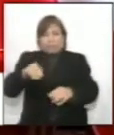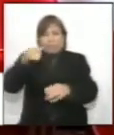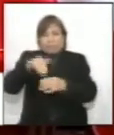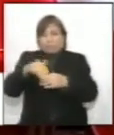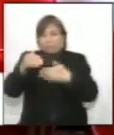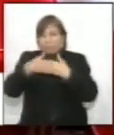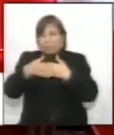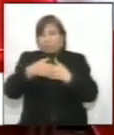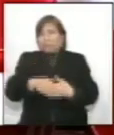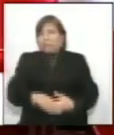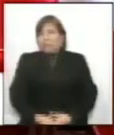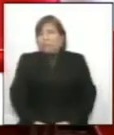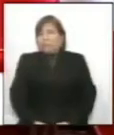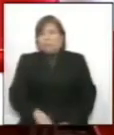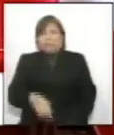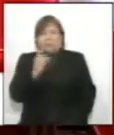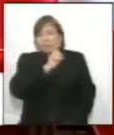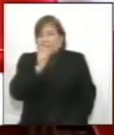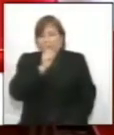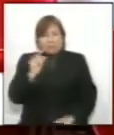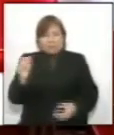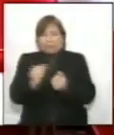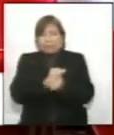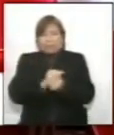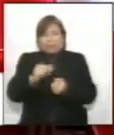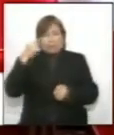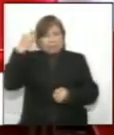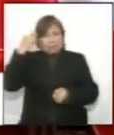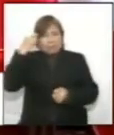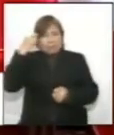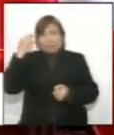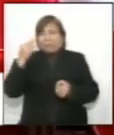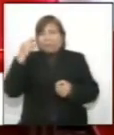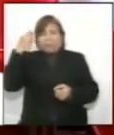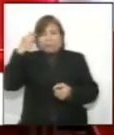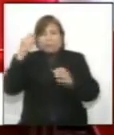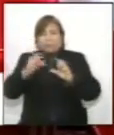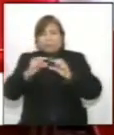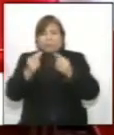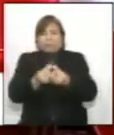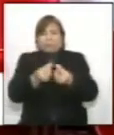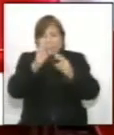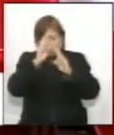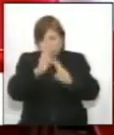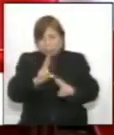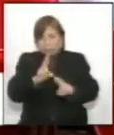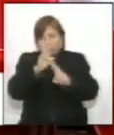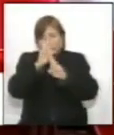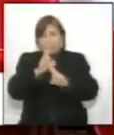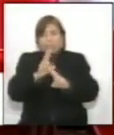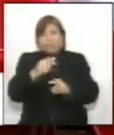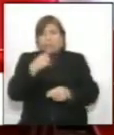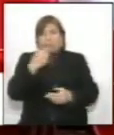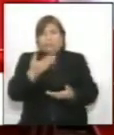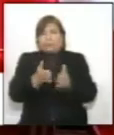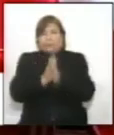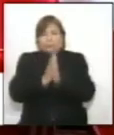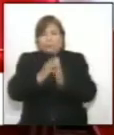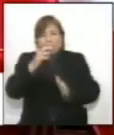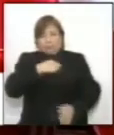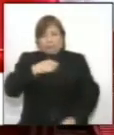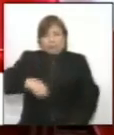avecinan no se pretenda destruir a los partidos políticos. Los partidos políticos merecemos respeto. Eso es lo que le pedimos al señor presidente